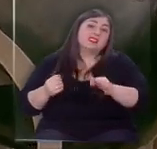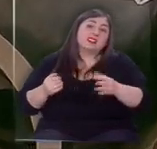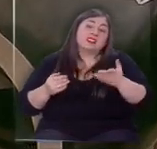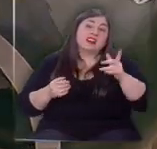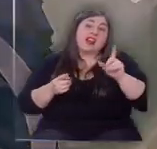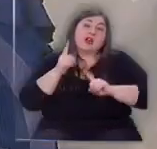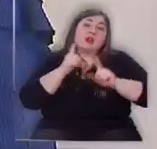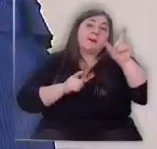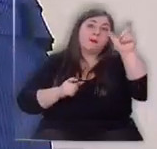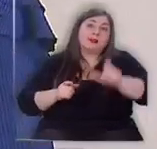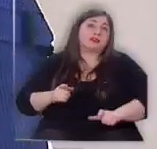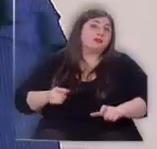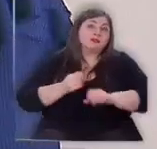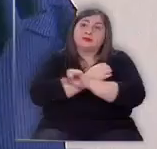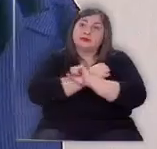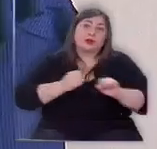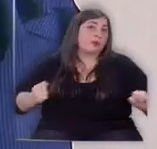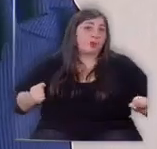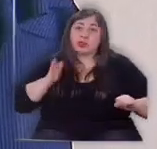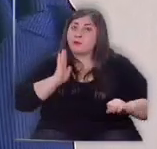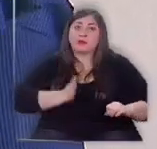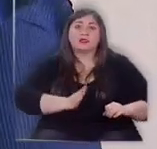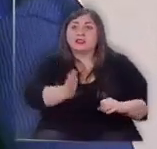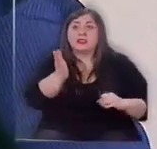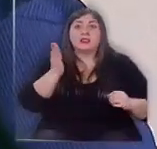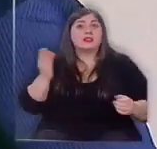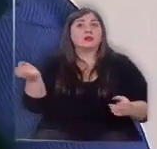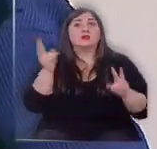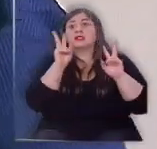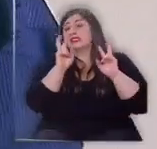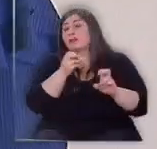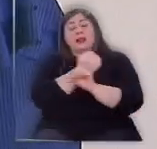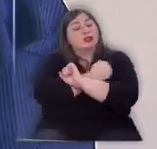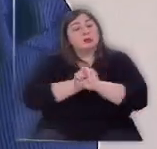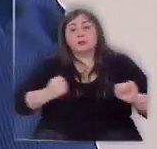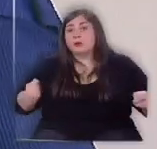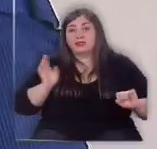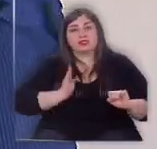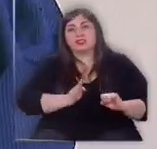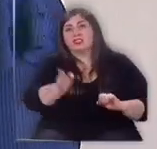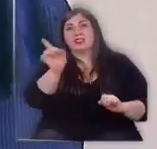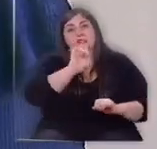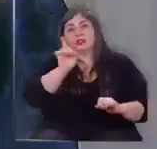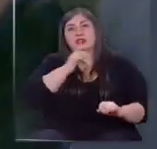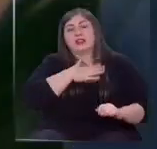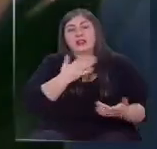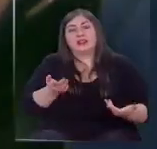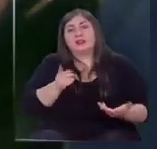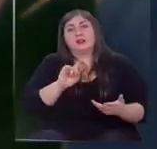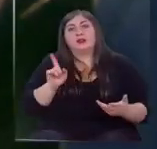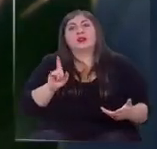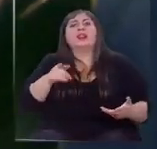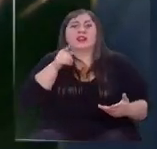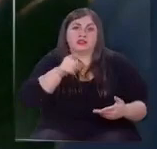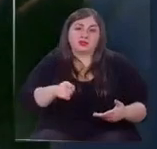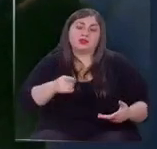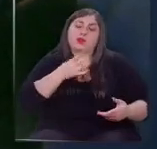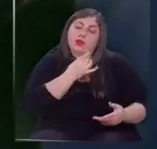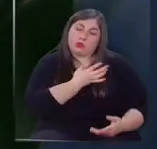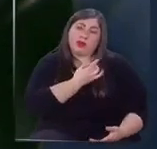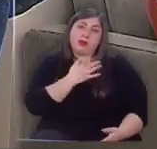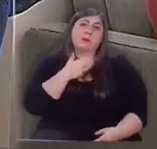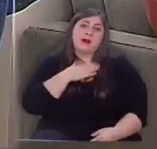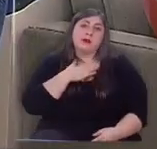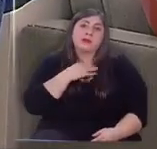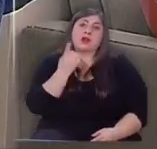alguien, no podemos seguir, es un tema de no poder y no es no querer. Y eso es lo que duele para